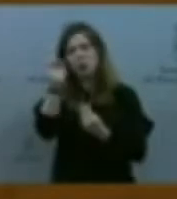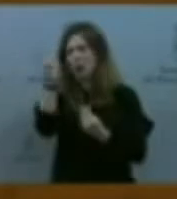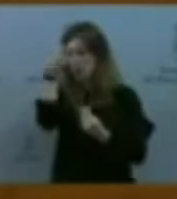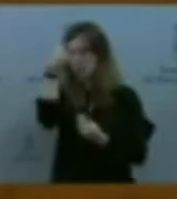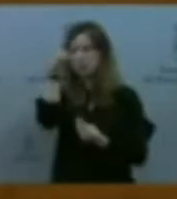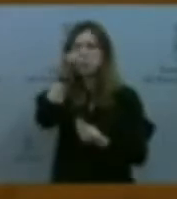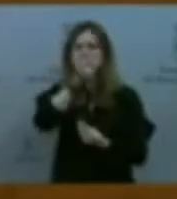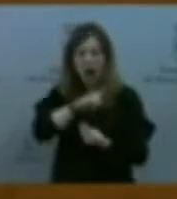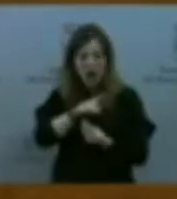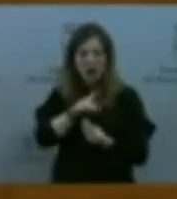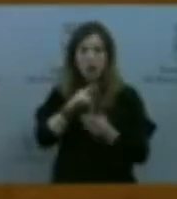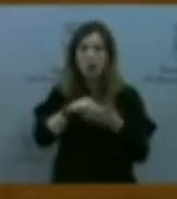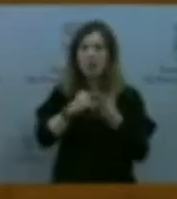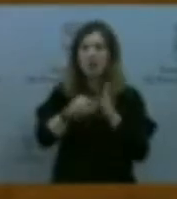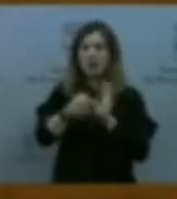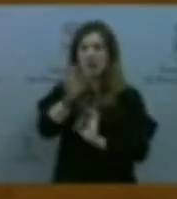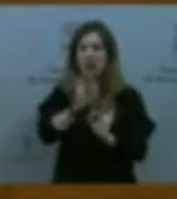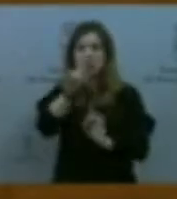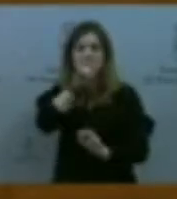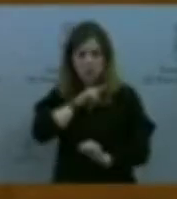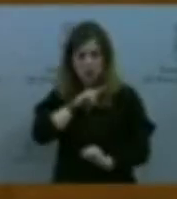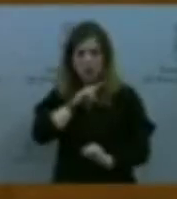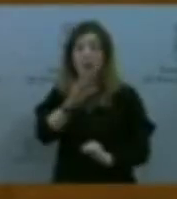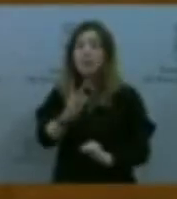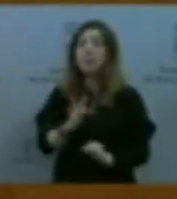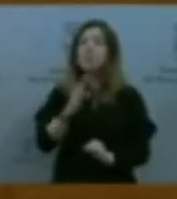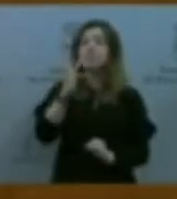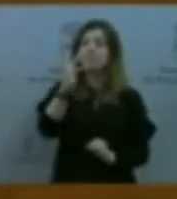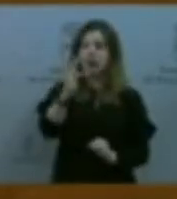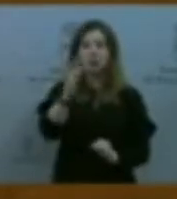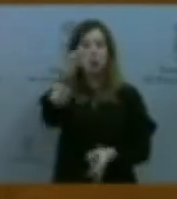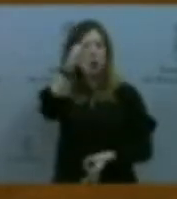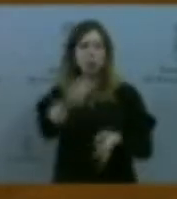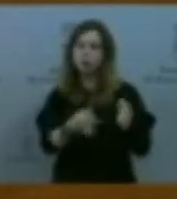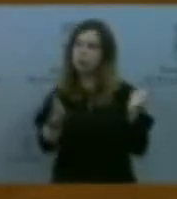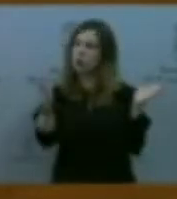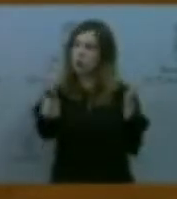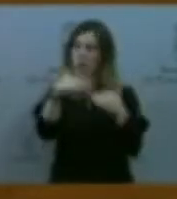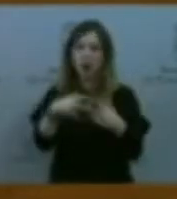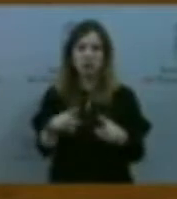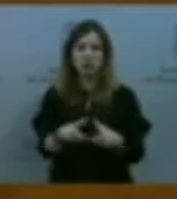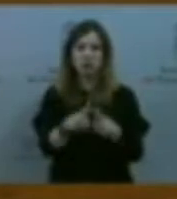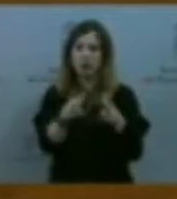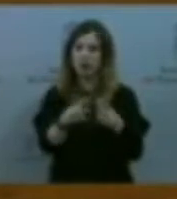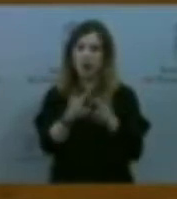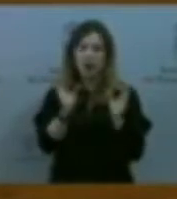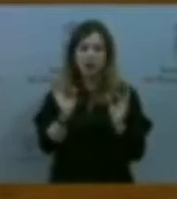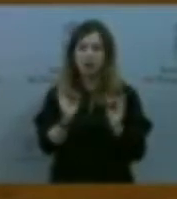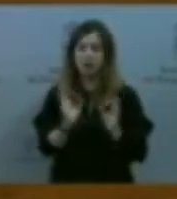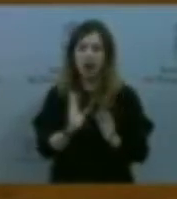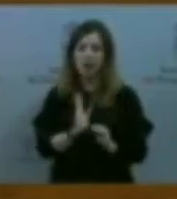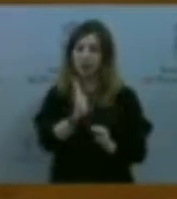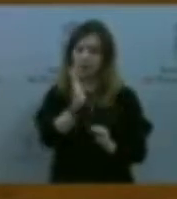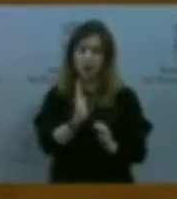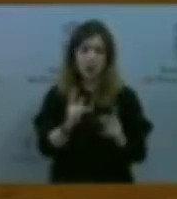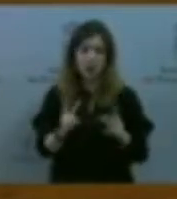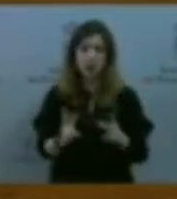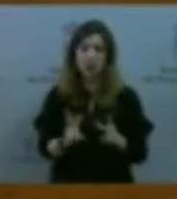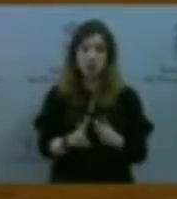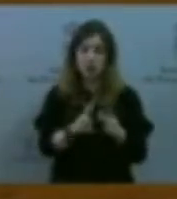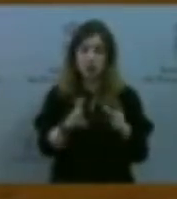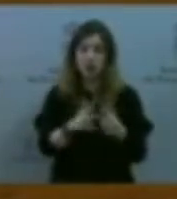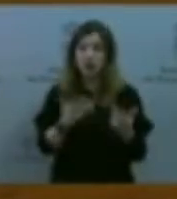sobre todo, que es una injusticia social indudable. Y por esa razón nosotros planteamos